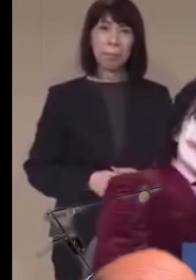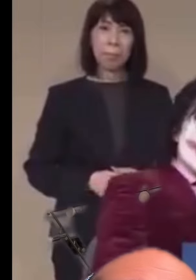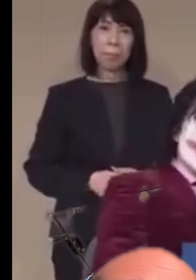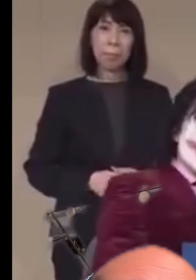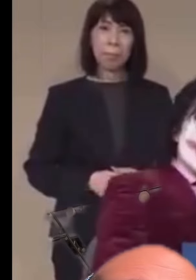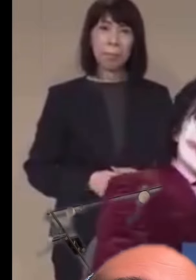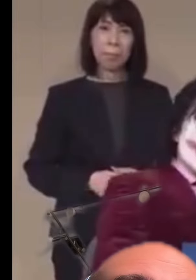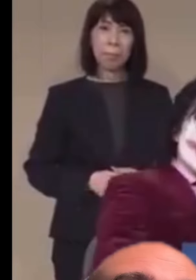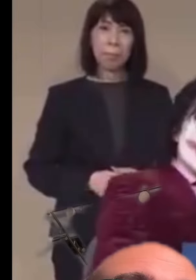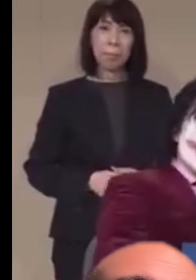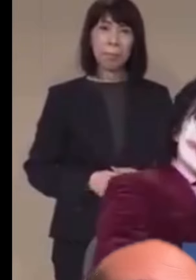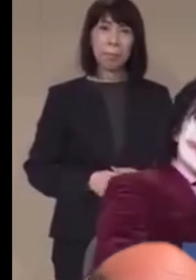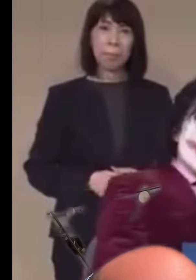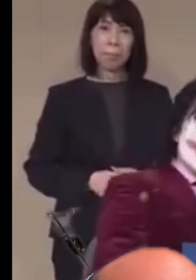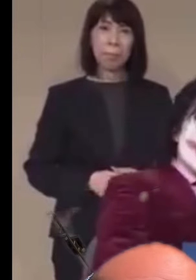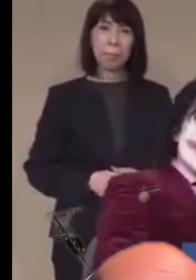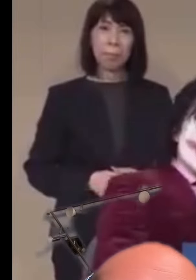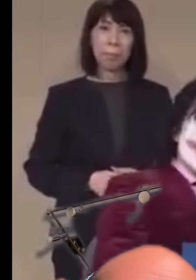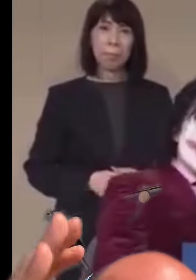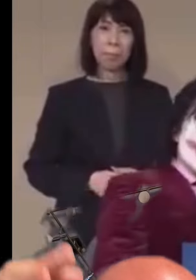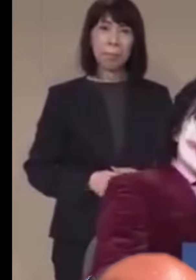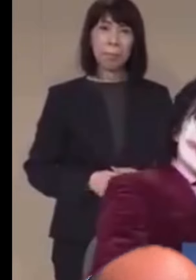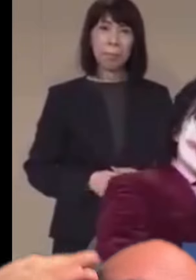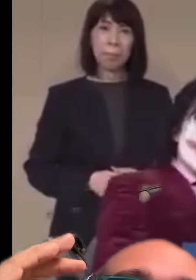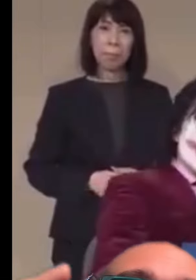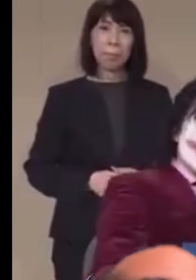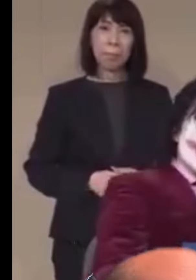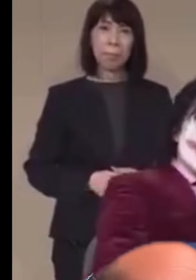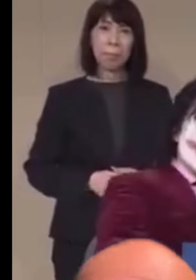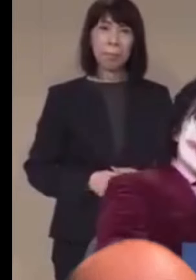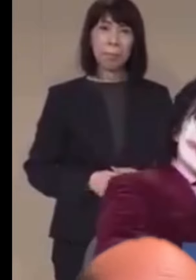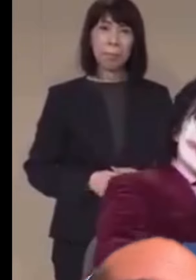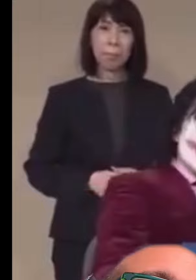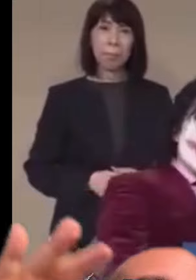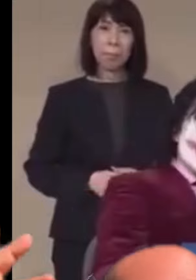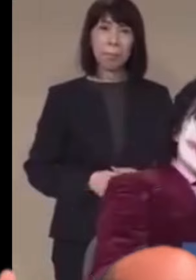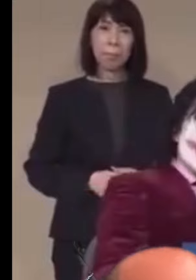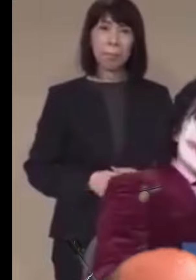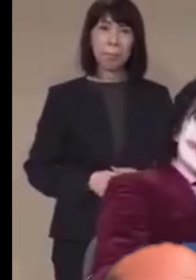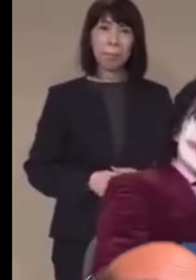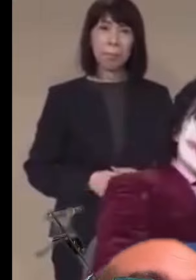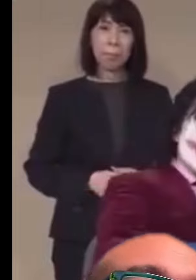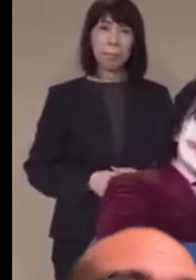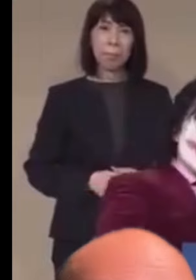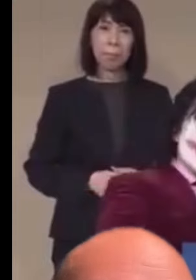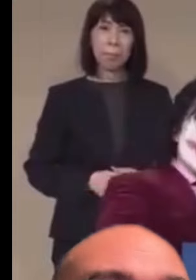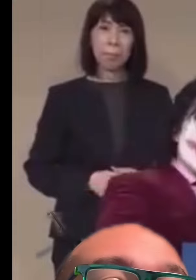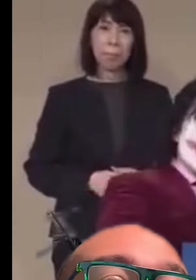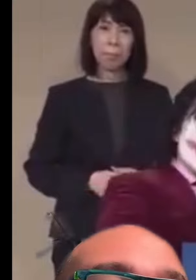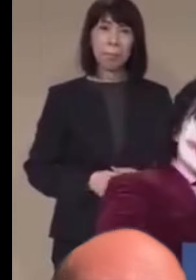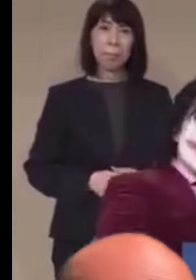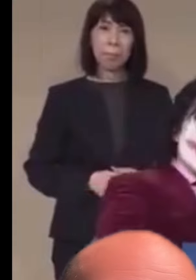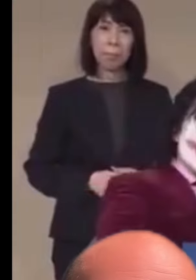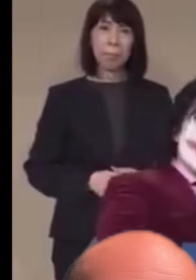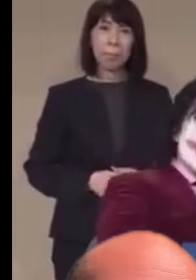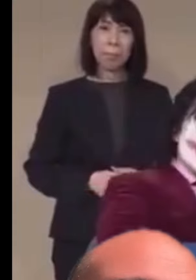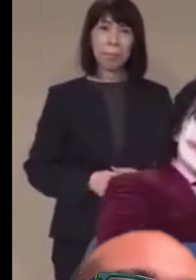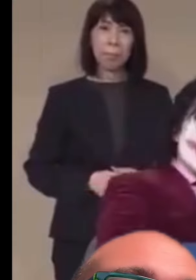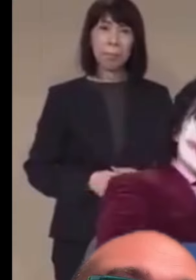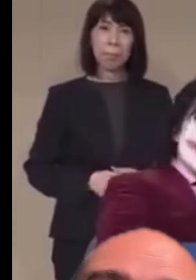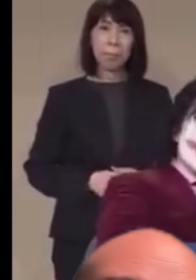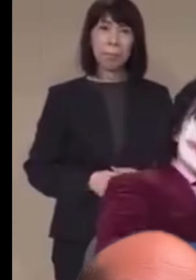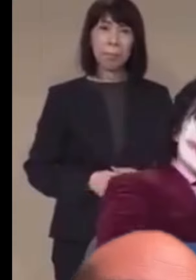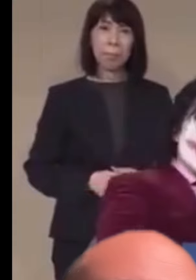El Joker se presenta a gobernador de Tokio. Ahora, o sea, no es coña, es verdad. Vamos a ver el vídeo y os lo voy a